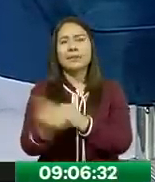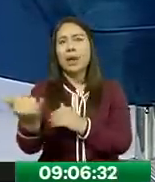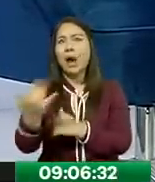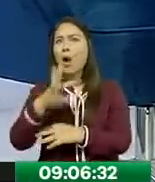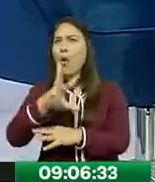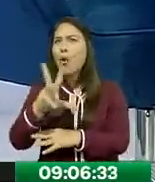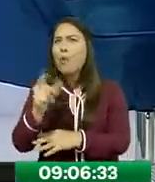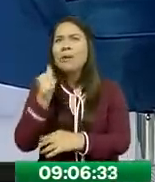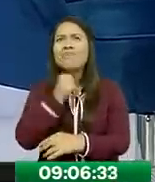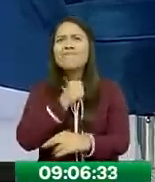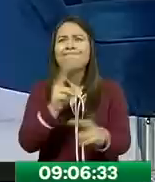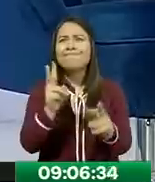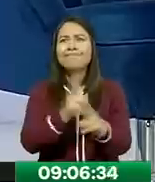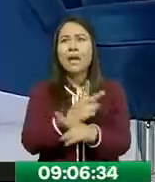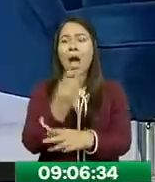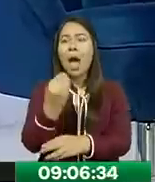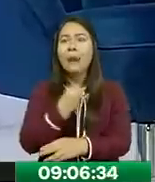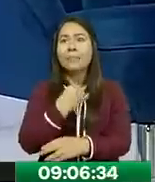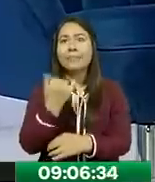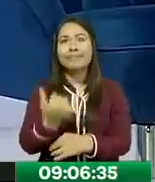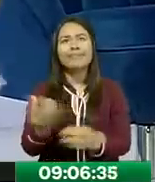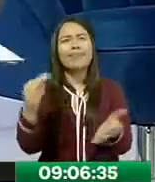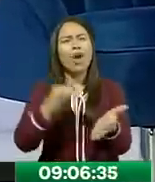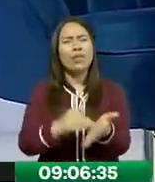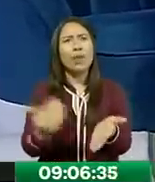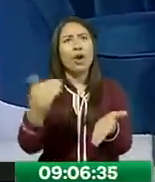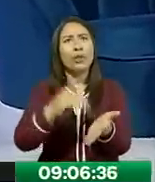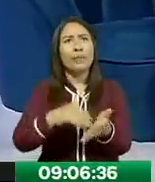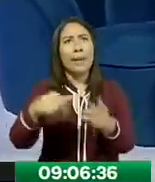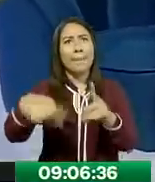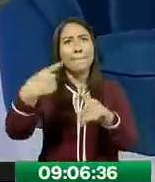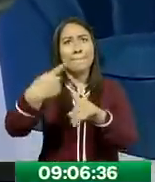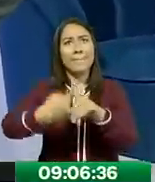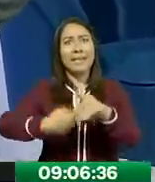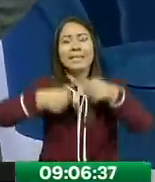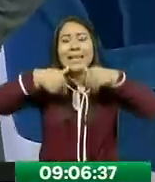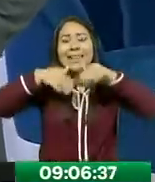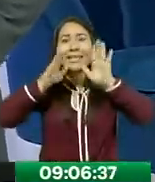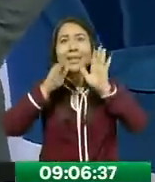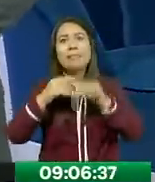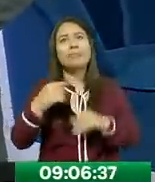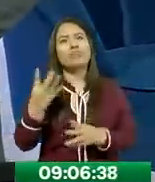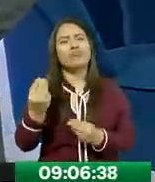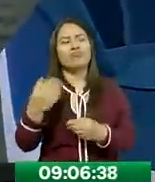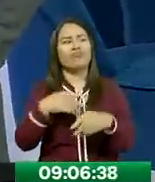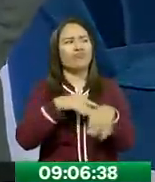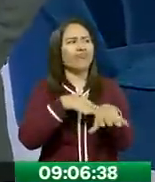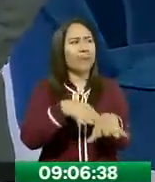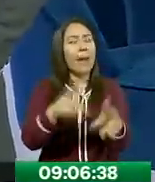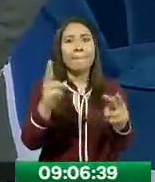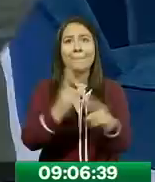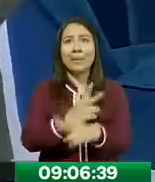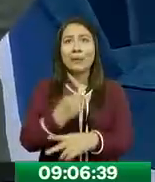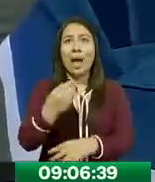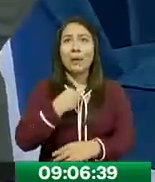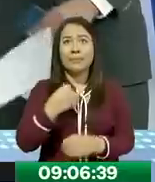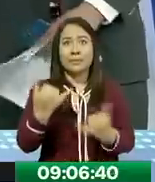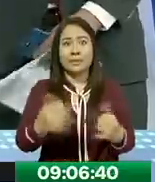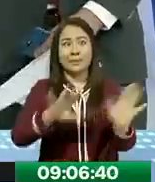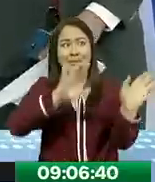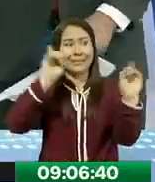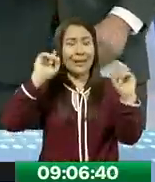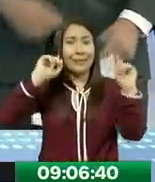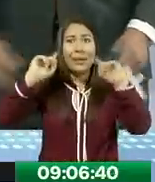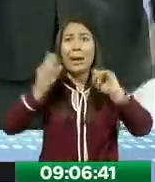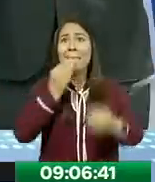estamos informándoles a ustedes, que es recurrente, sobre todo acá en el mes de diciembre, la delincuencia. Pero vamos a cambiar totalmente de frente, derecha, izquierda,